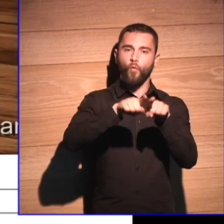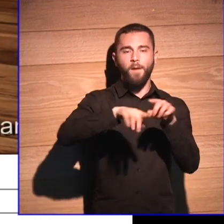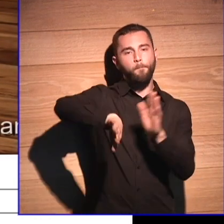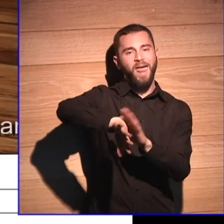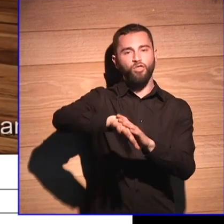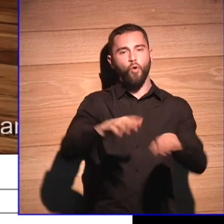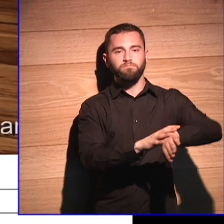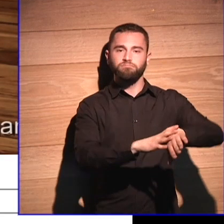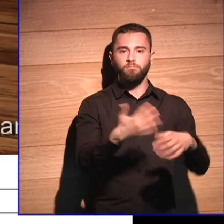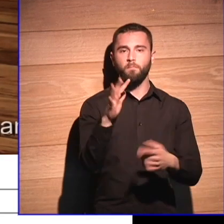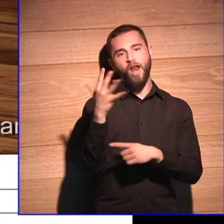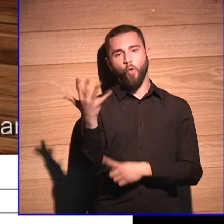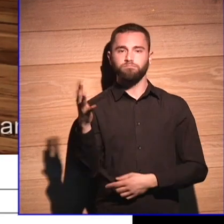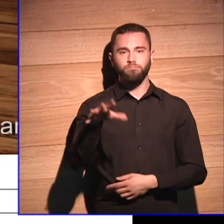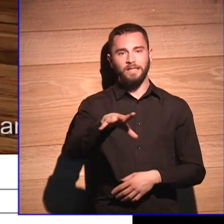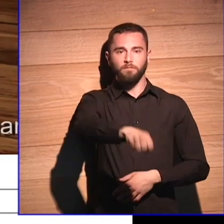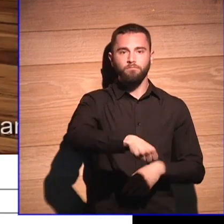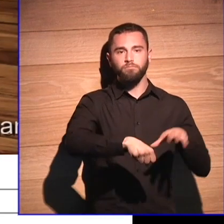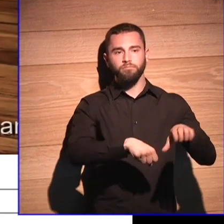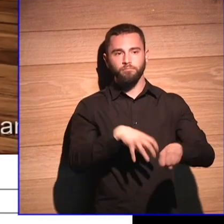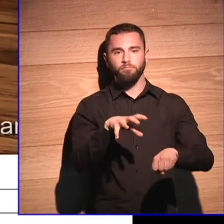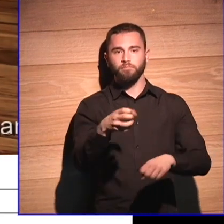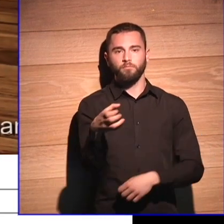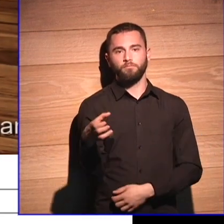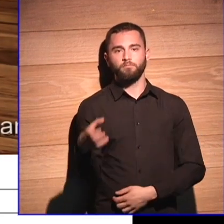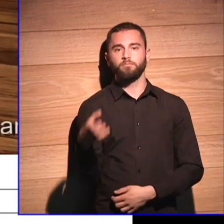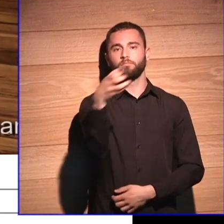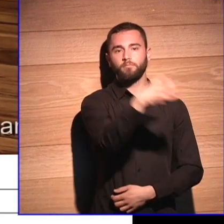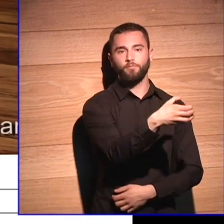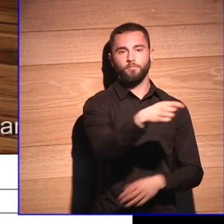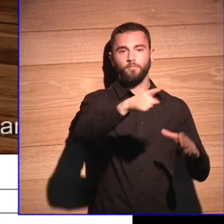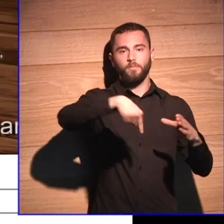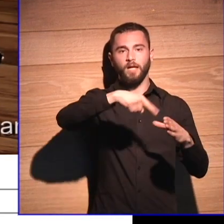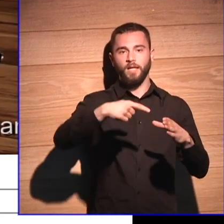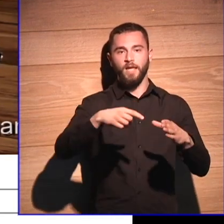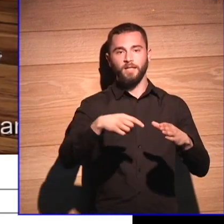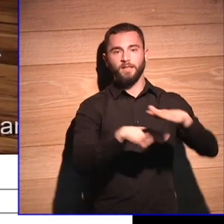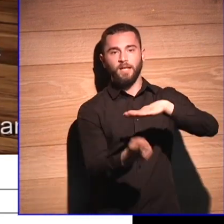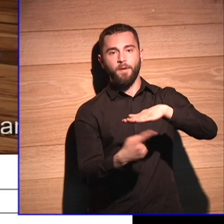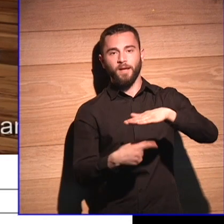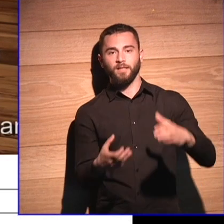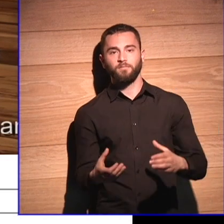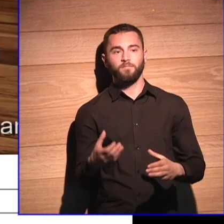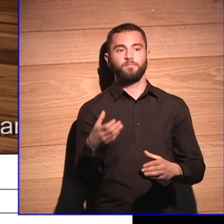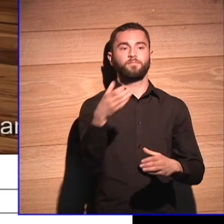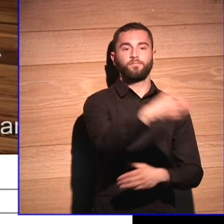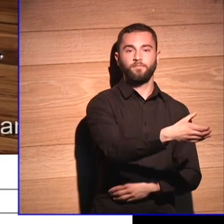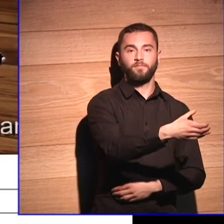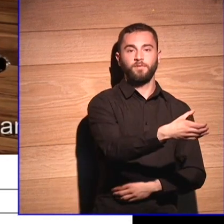como mano, y aquí lo que hace es colocar pues, la vajilla en el lavavajillas pues, después de comer,